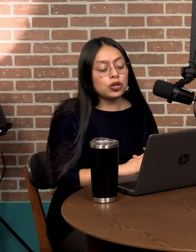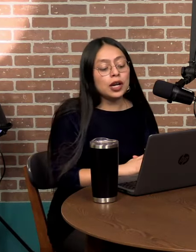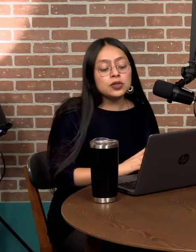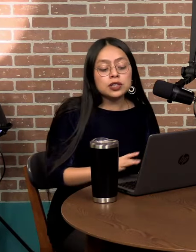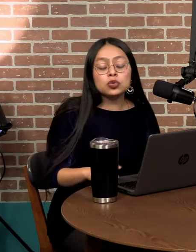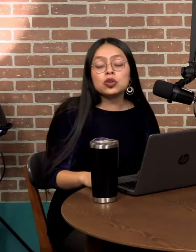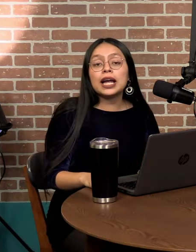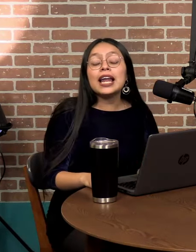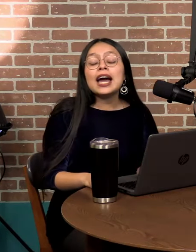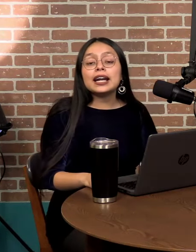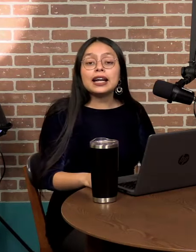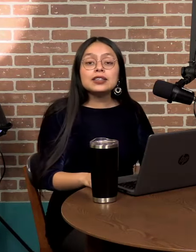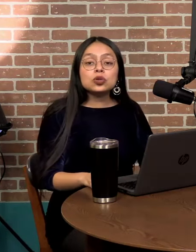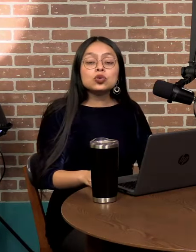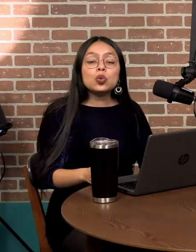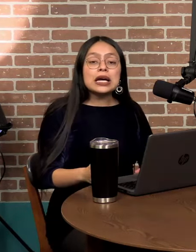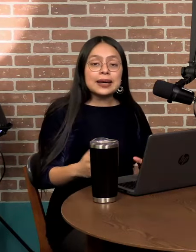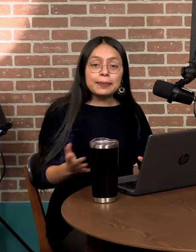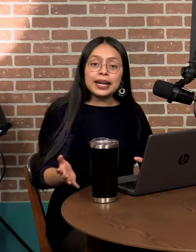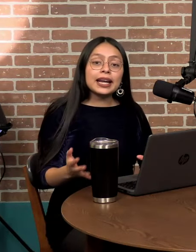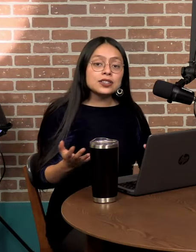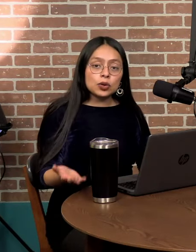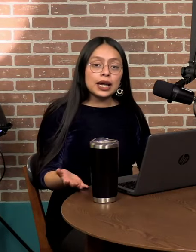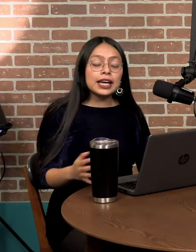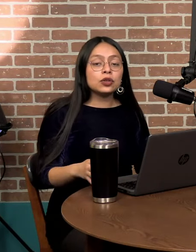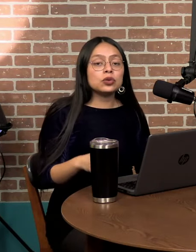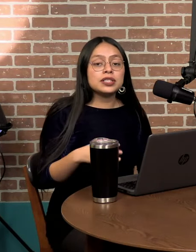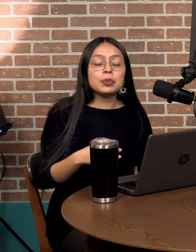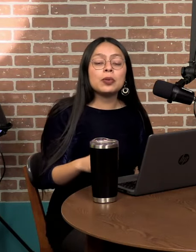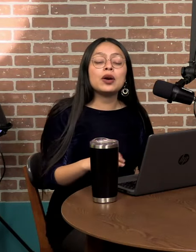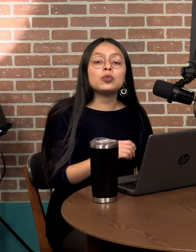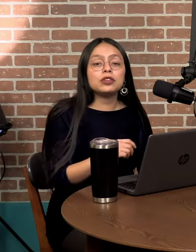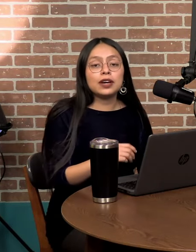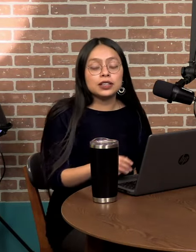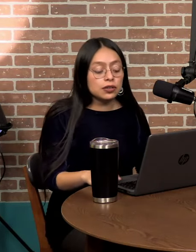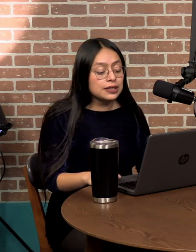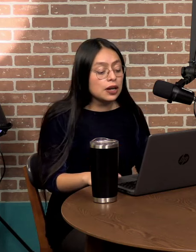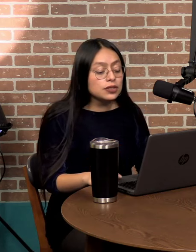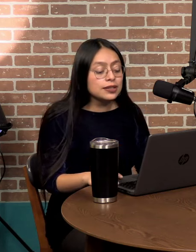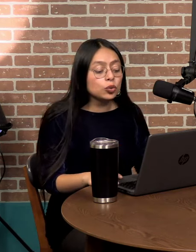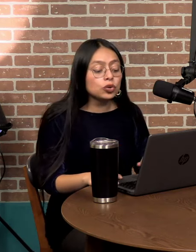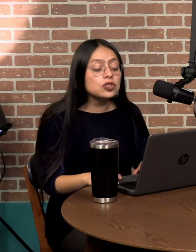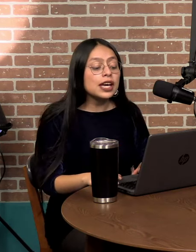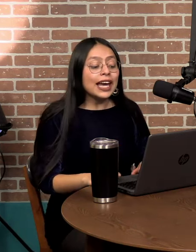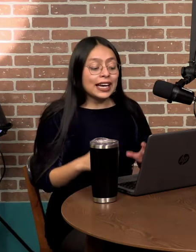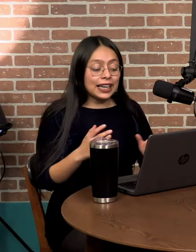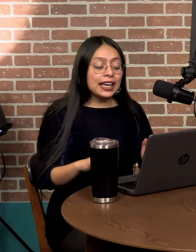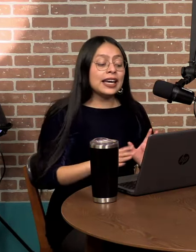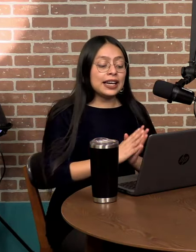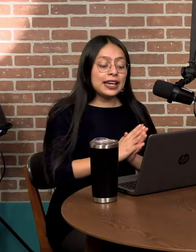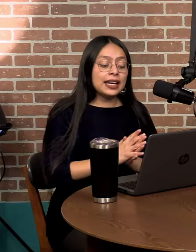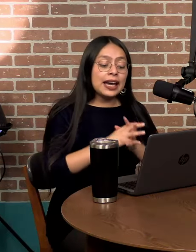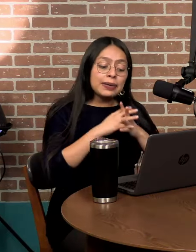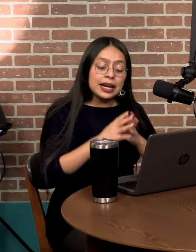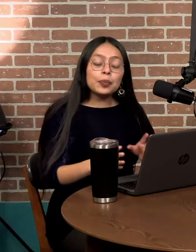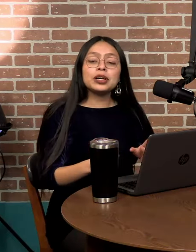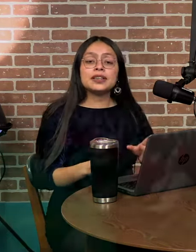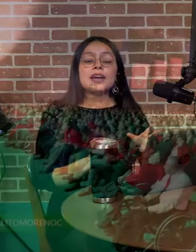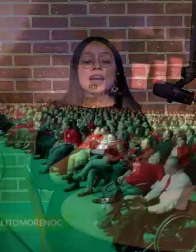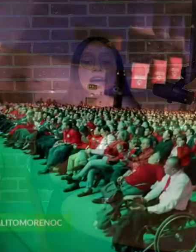revolucionario institucional realizó su asamblea nacional en donde se aprobaron modificaciones a los estatutos que le